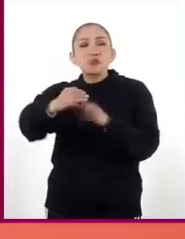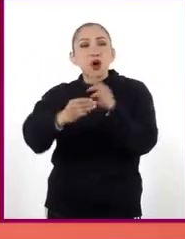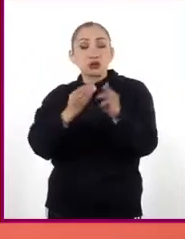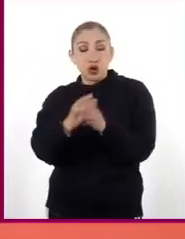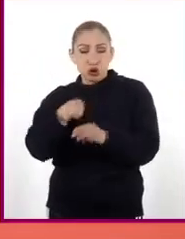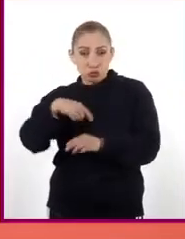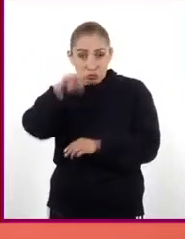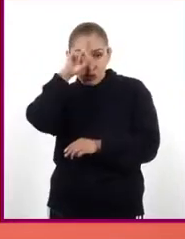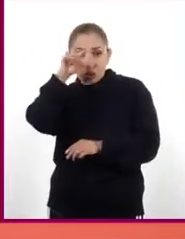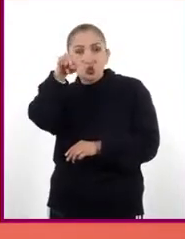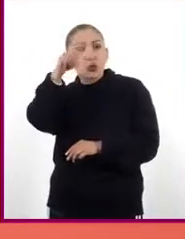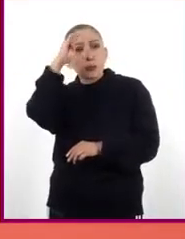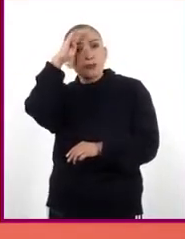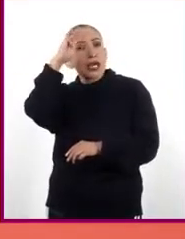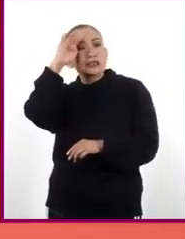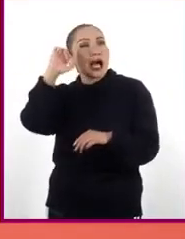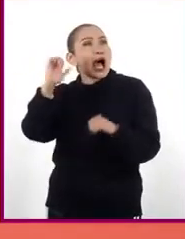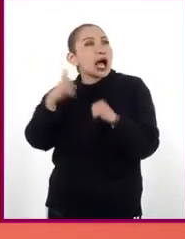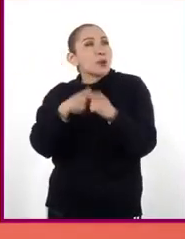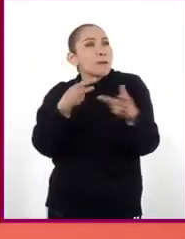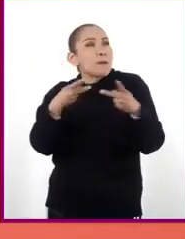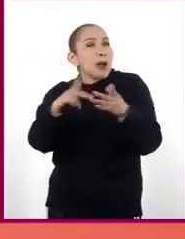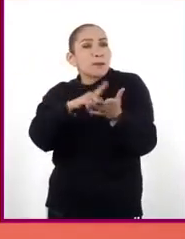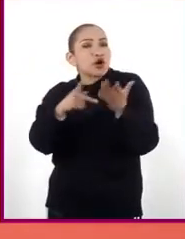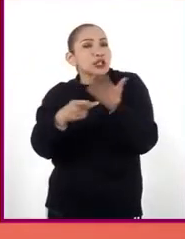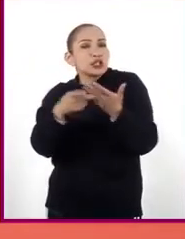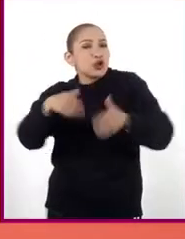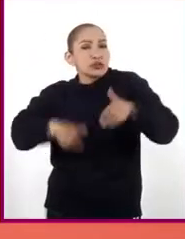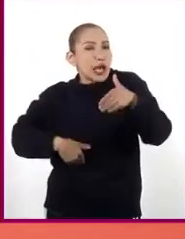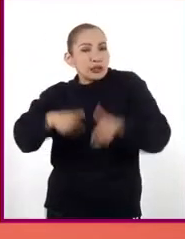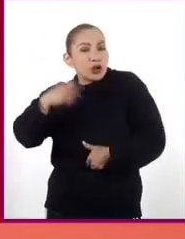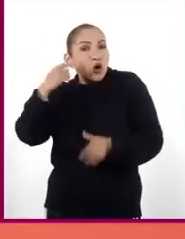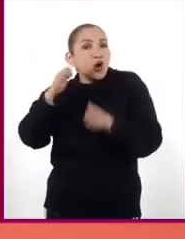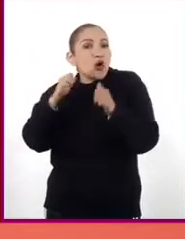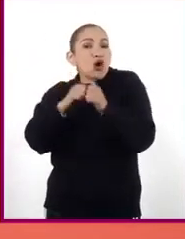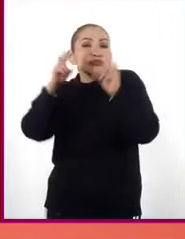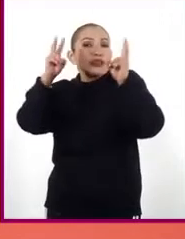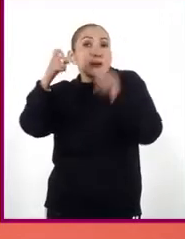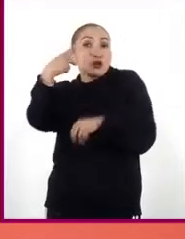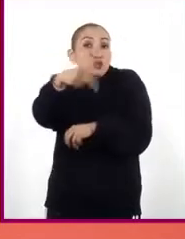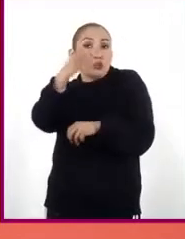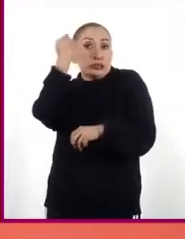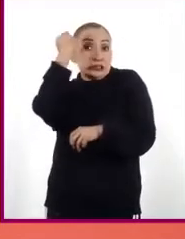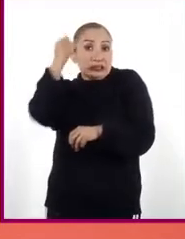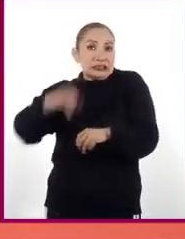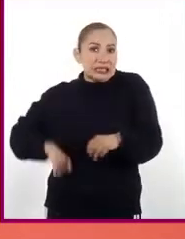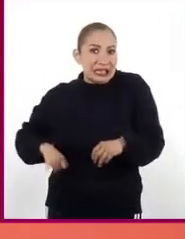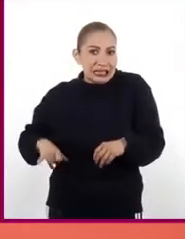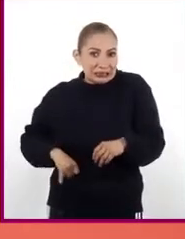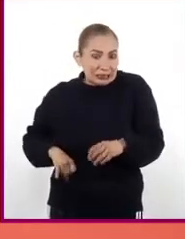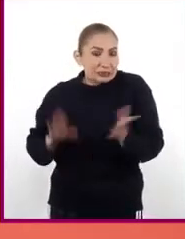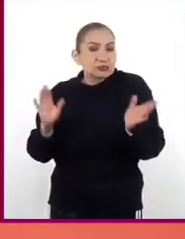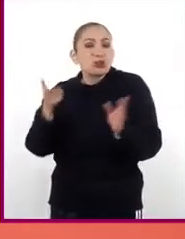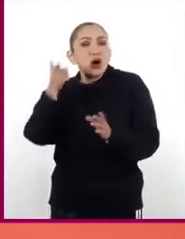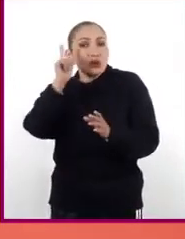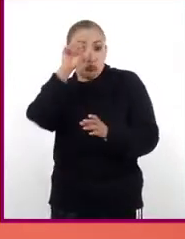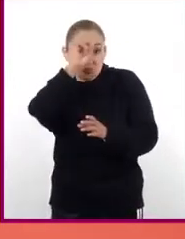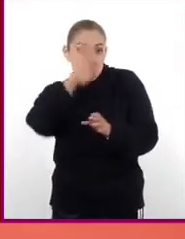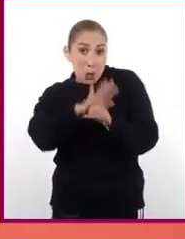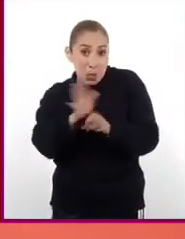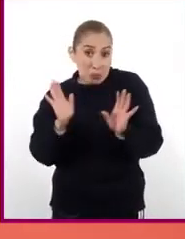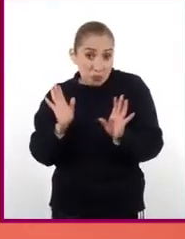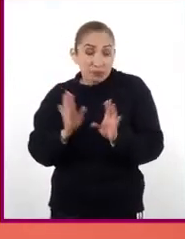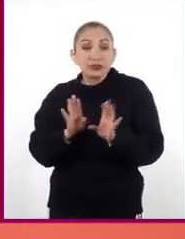Les proponemos que piensen un proyecto artístico teatral con un tema de su interés. Les sugerimos lo